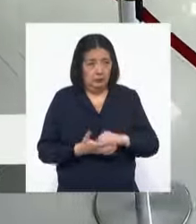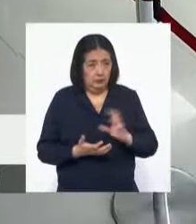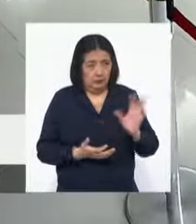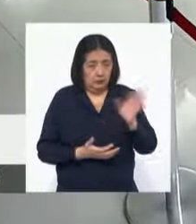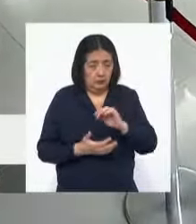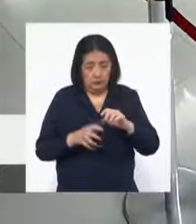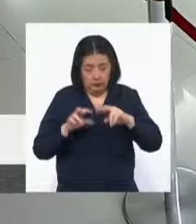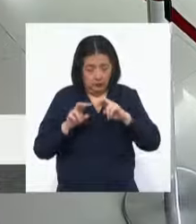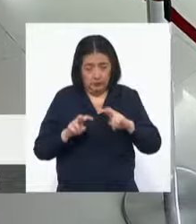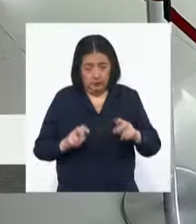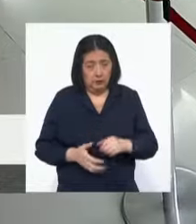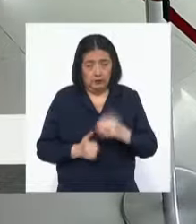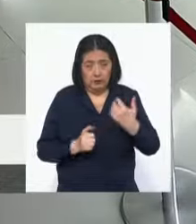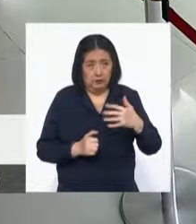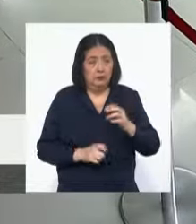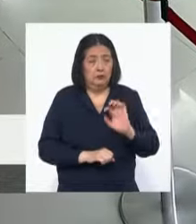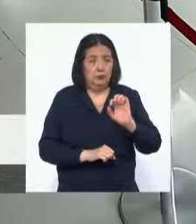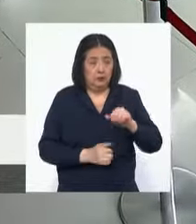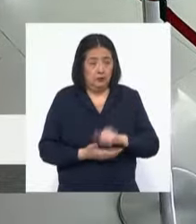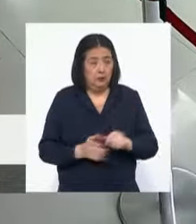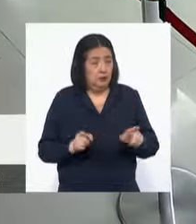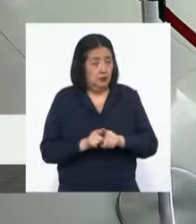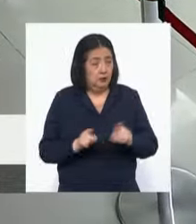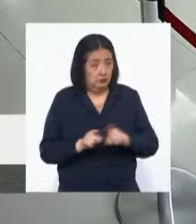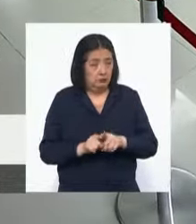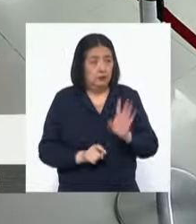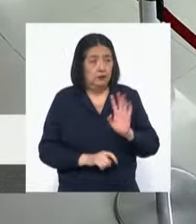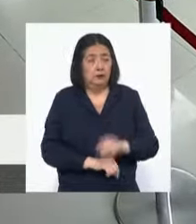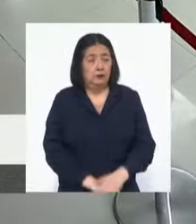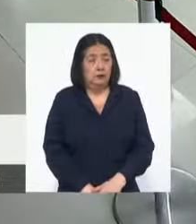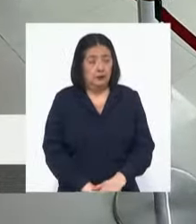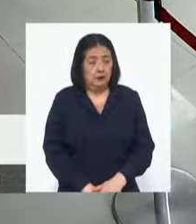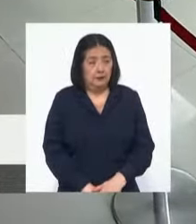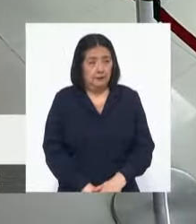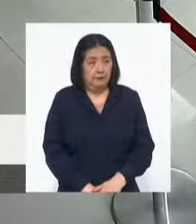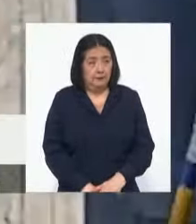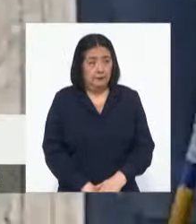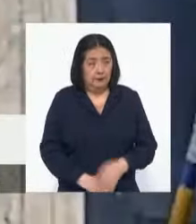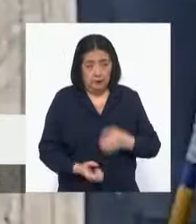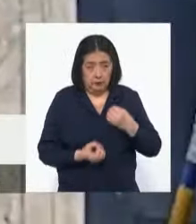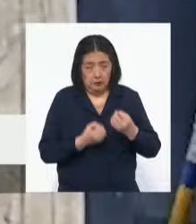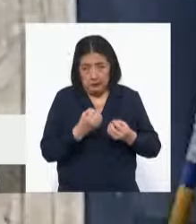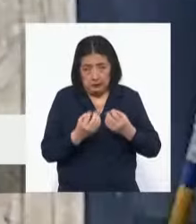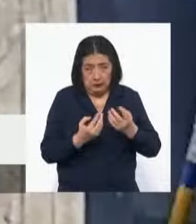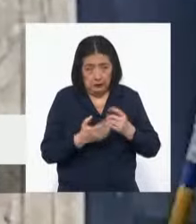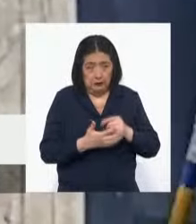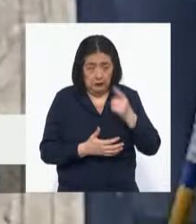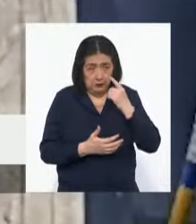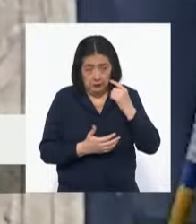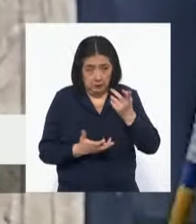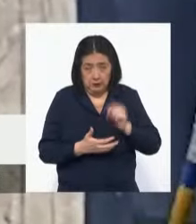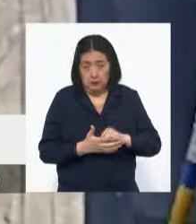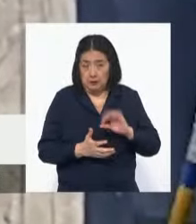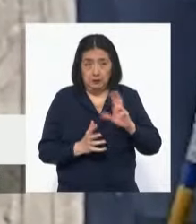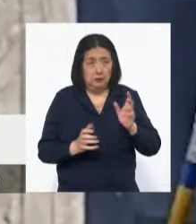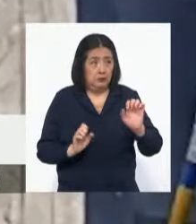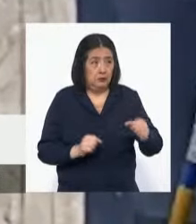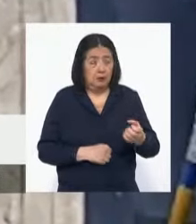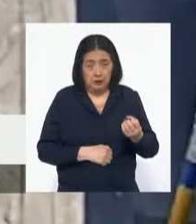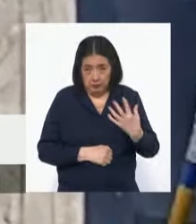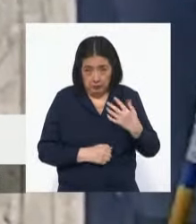las pericias criminalísticas, asimismo el reconocimiento en las declaraciones preliminares de este sujeto, este delincuente,